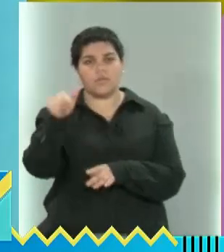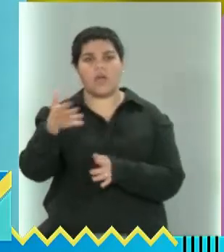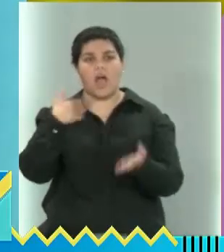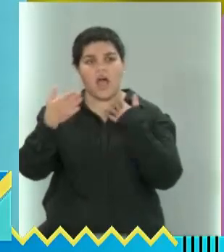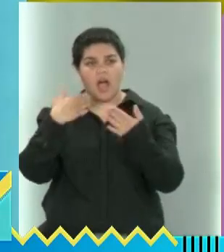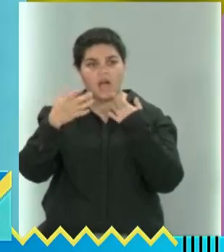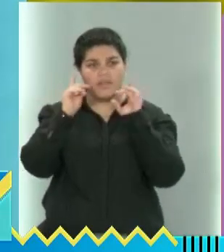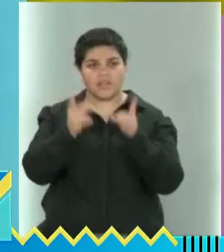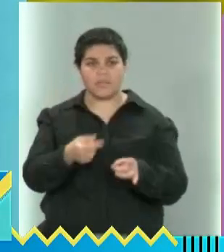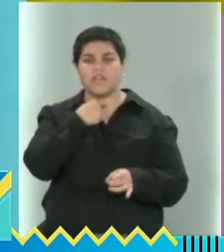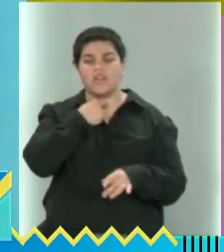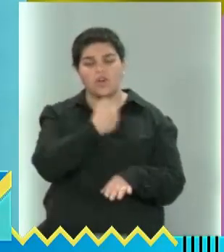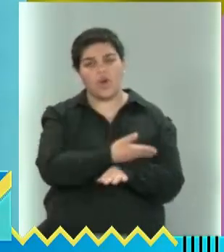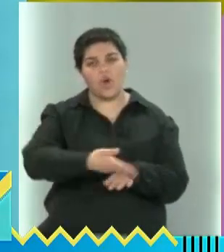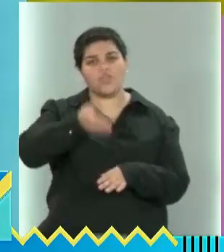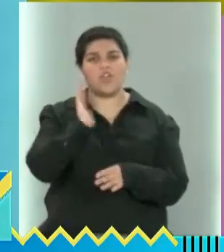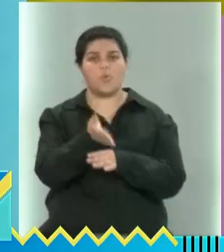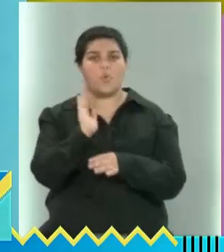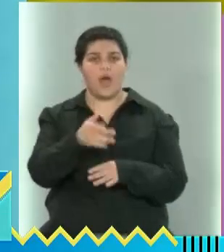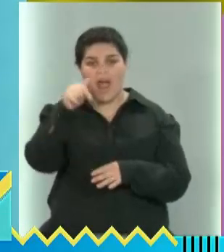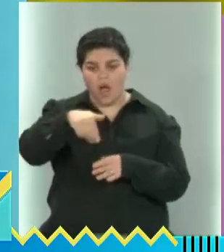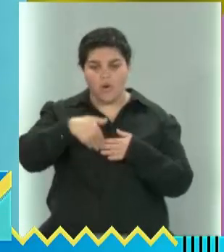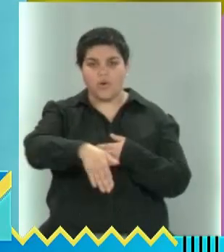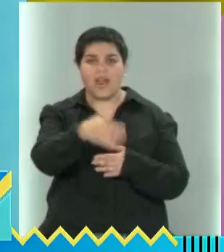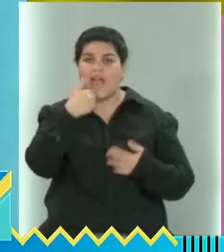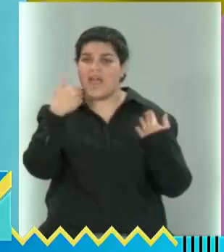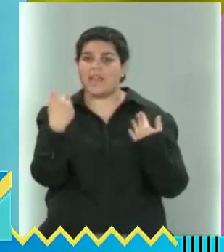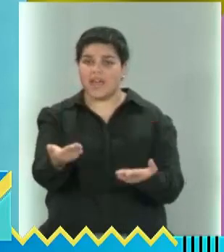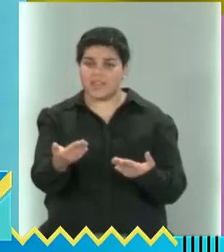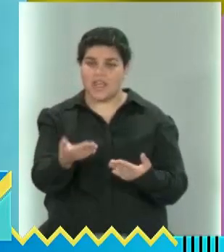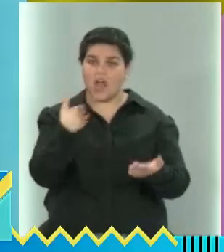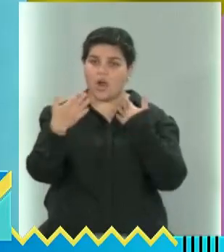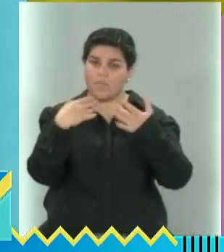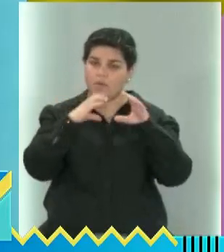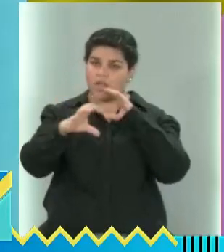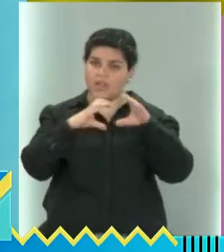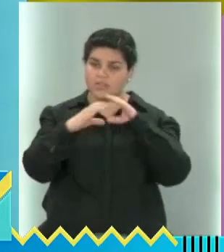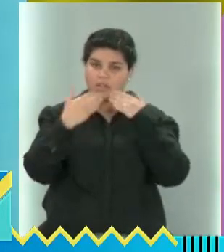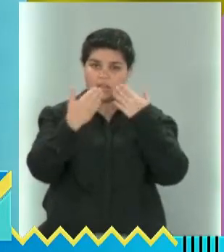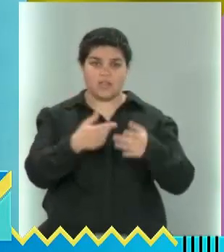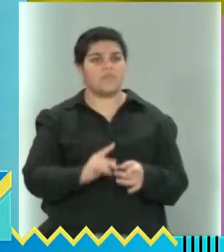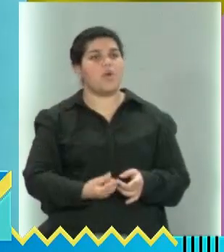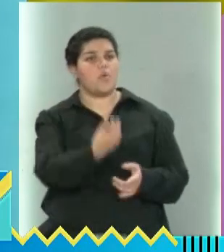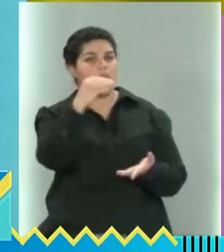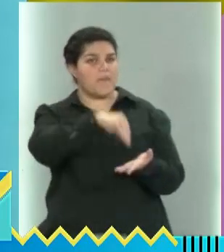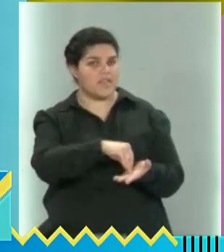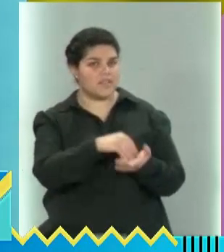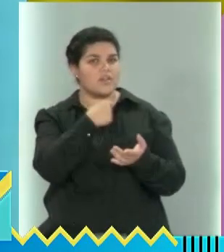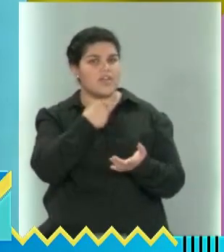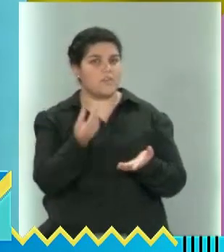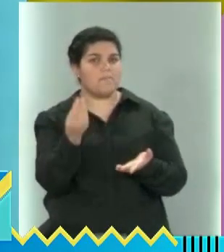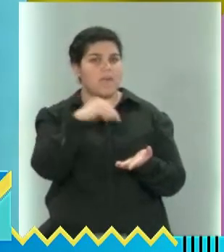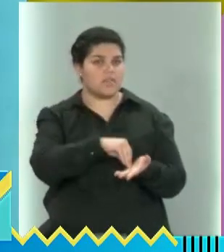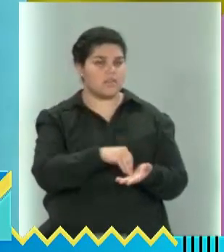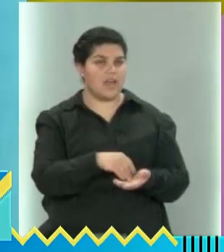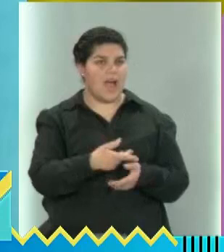supuesto tiene que continuar. Fundamentalmente agradecerte por esta comunicación con el programa. Francisca, antes que me